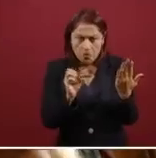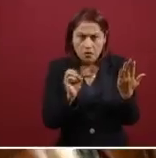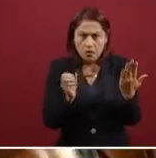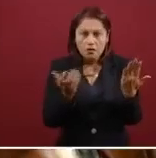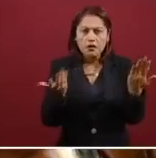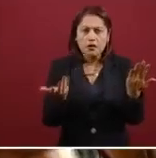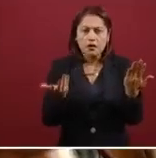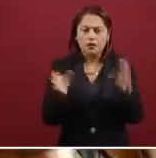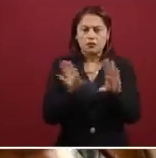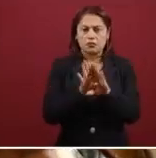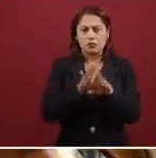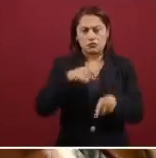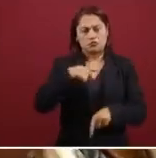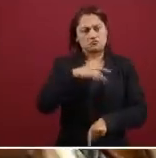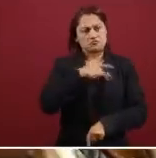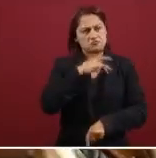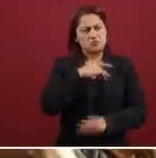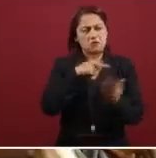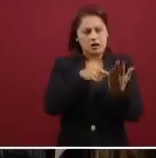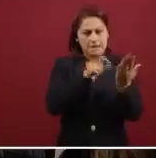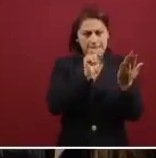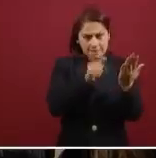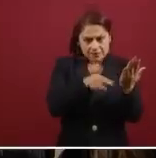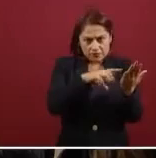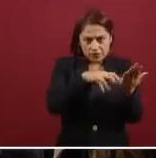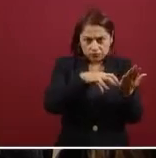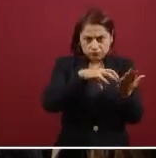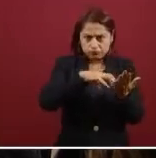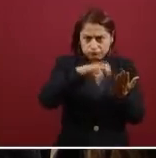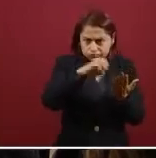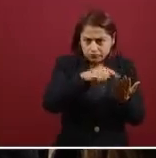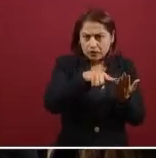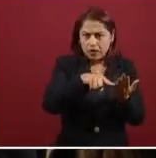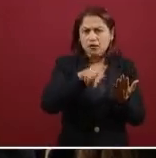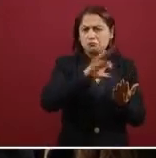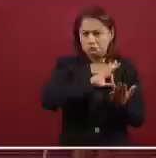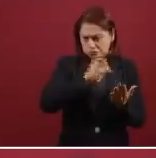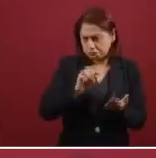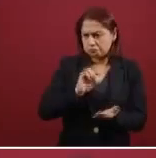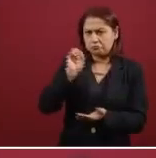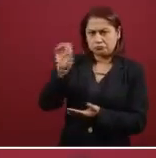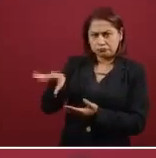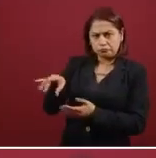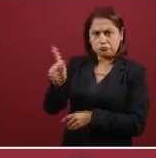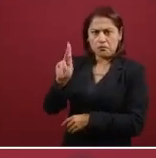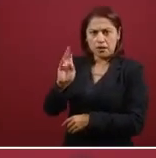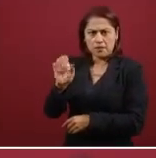de, sí, de esto. Sí, pero no es, entiendo, obligatorio, y es cosa,